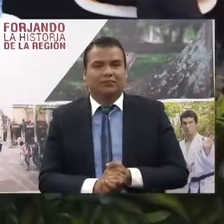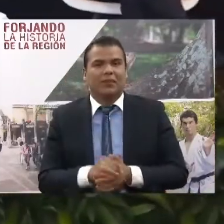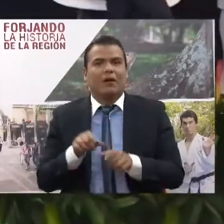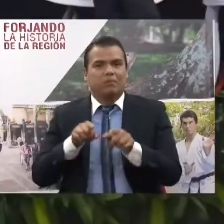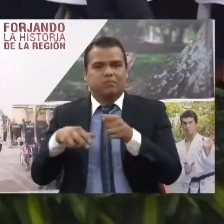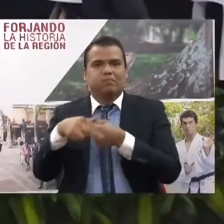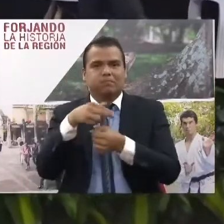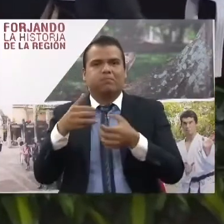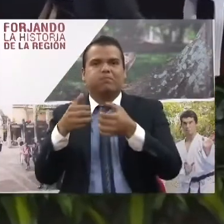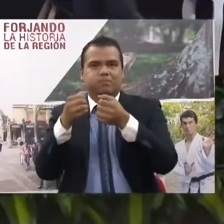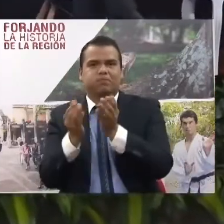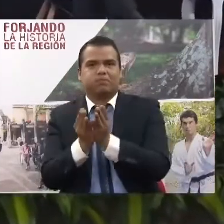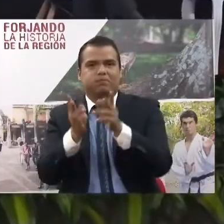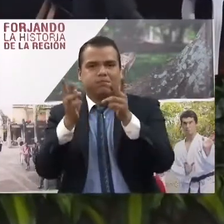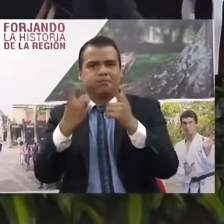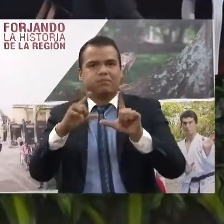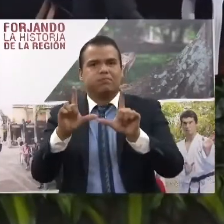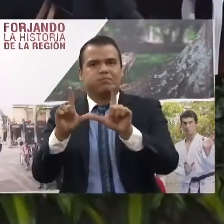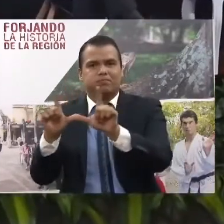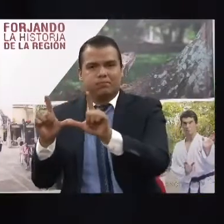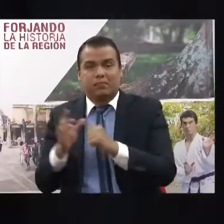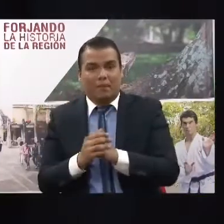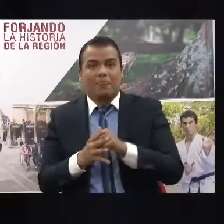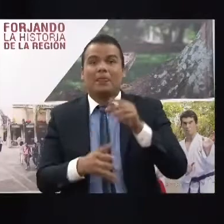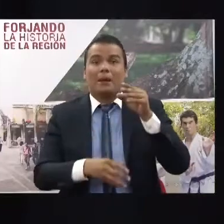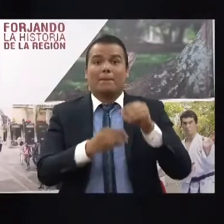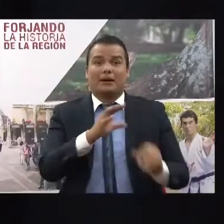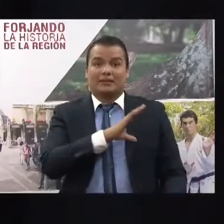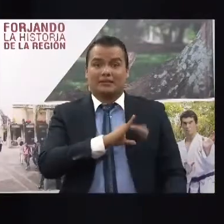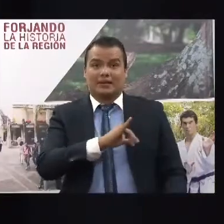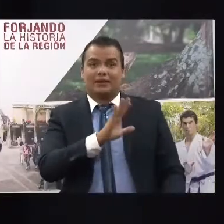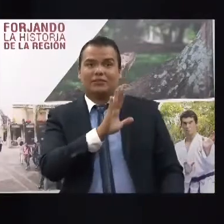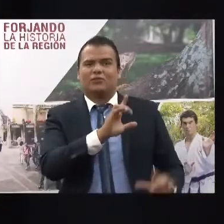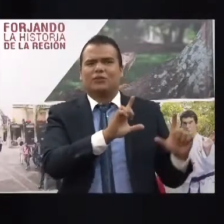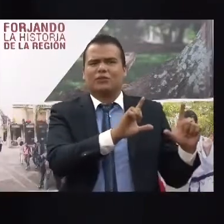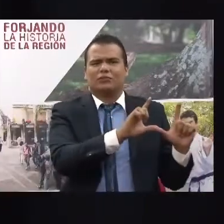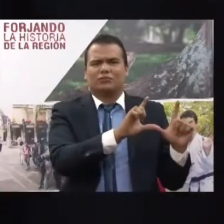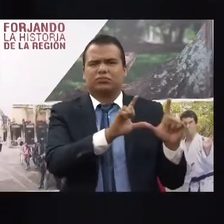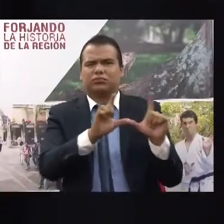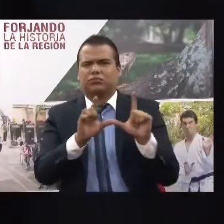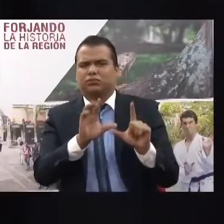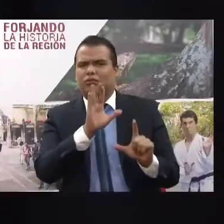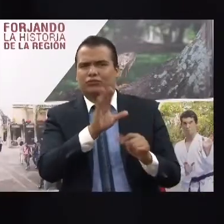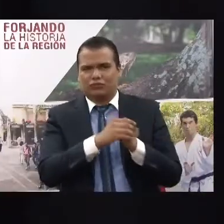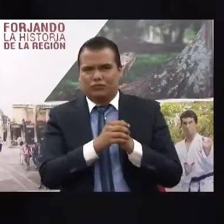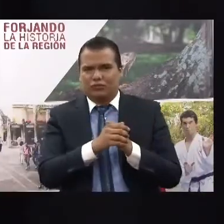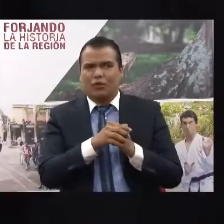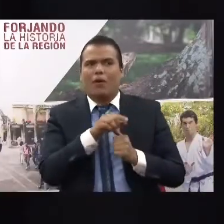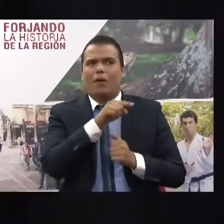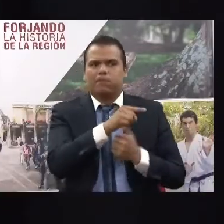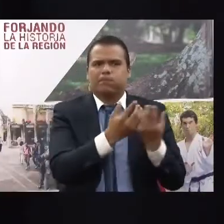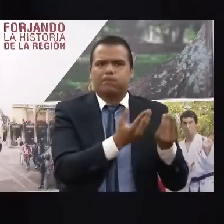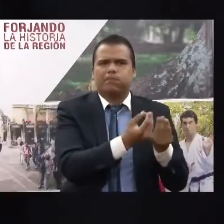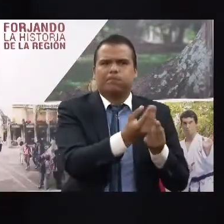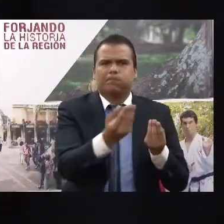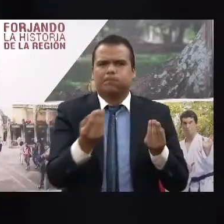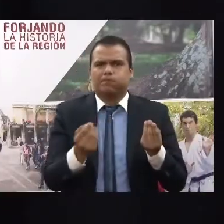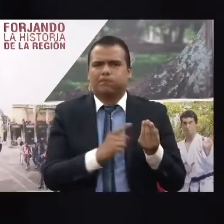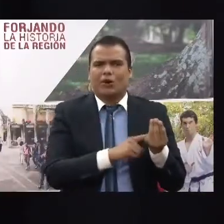La ceremonia de las sedes de Cali, Facultad de Ciencias Sociales y